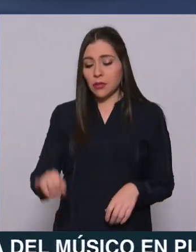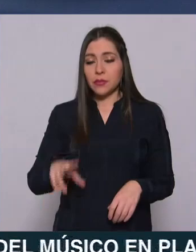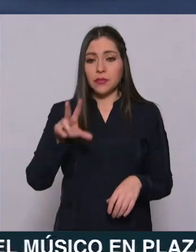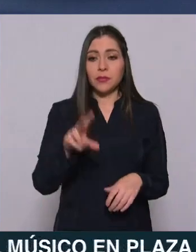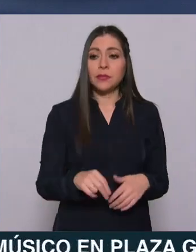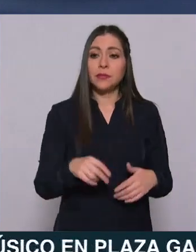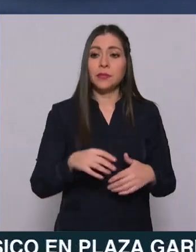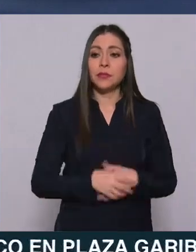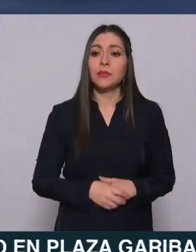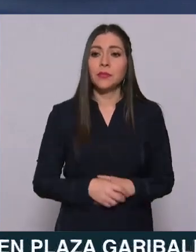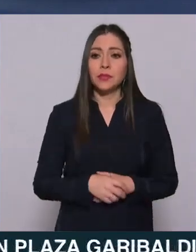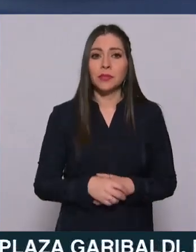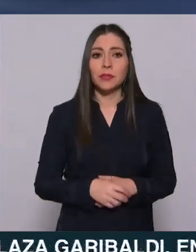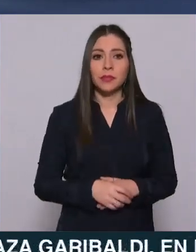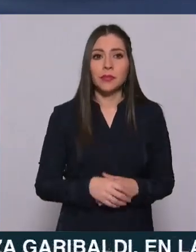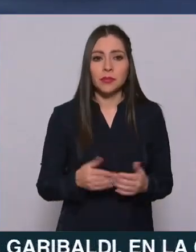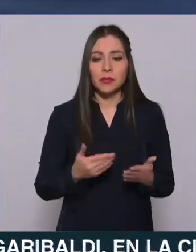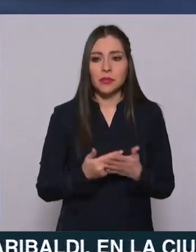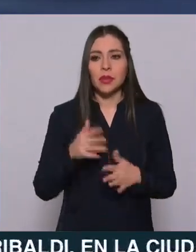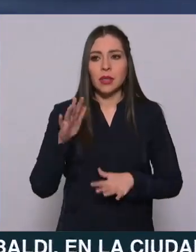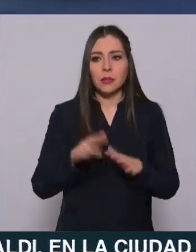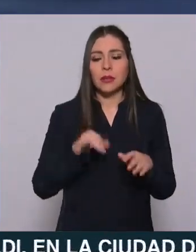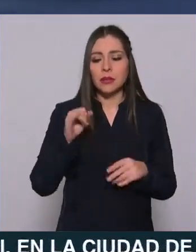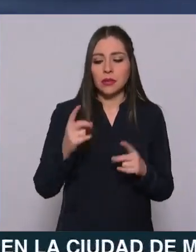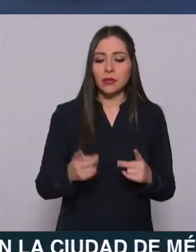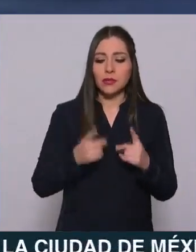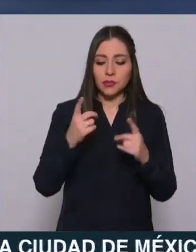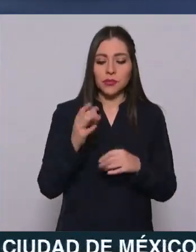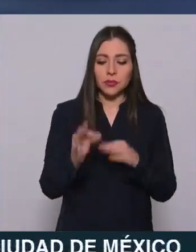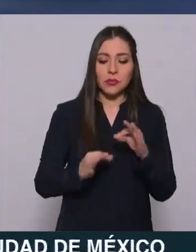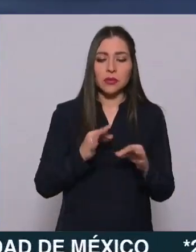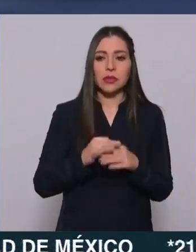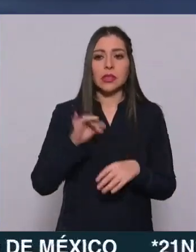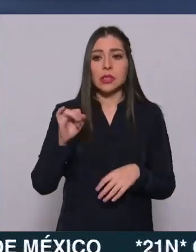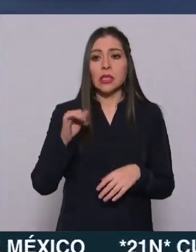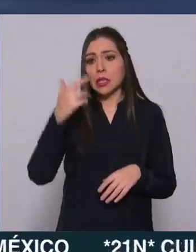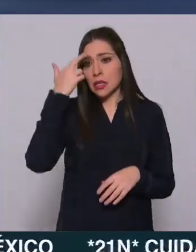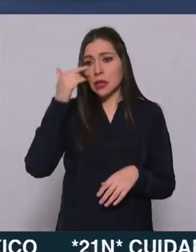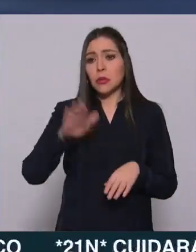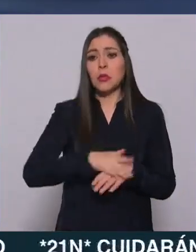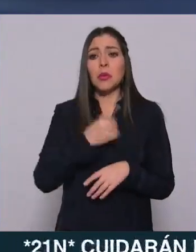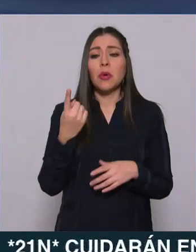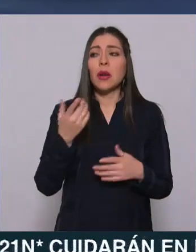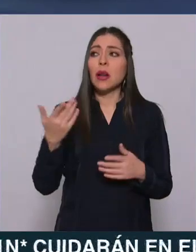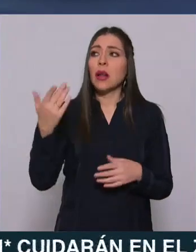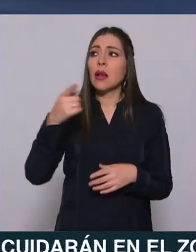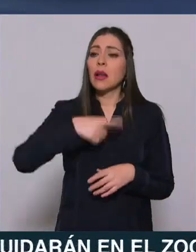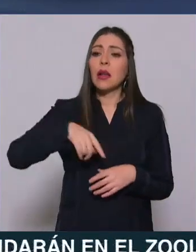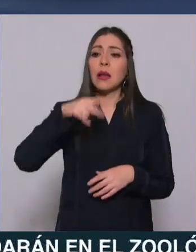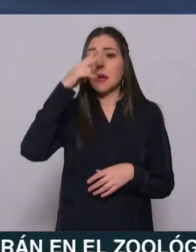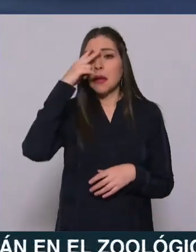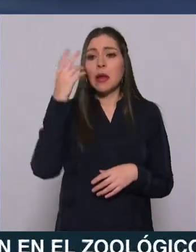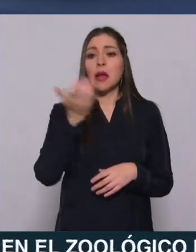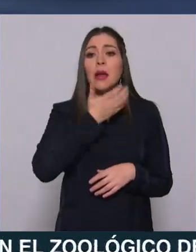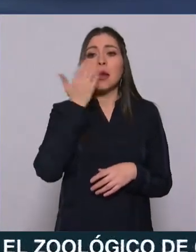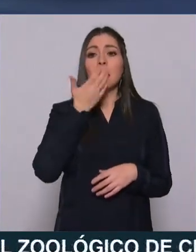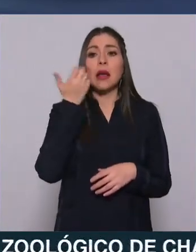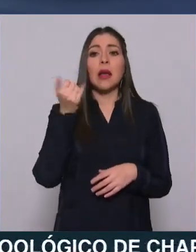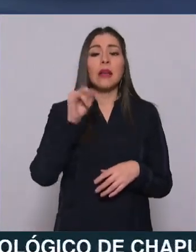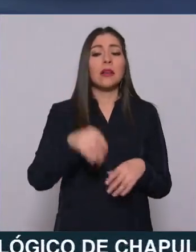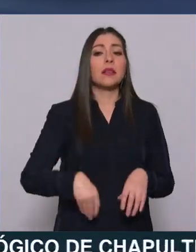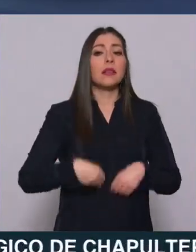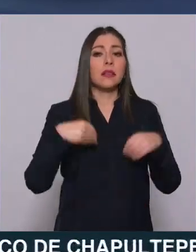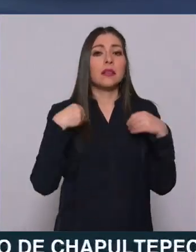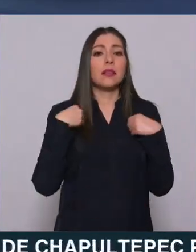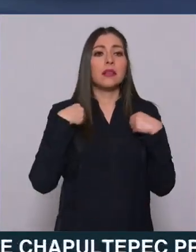veces está totalmente justificada porque se dice, es que así es como los mexicanos vivimos, es que así es como lo